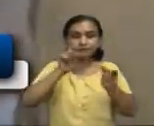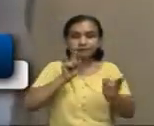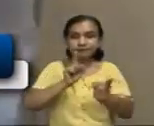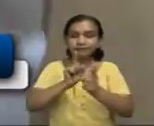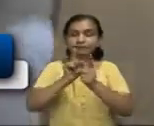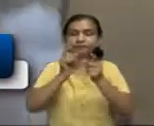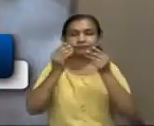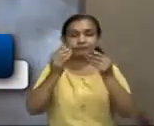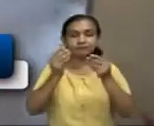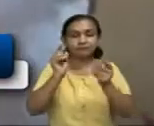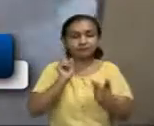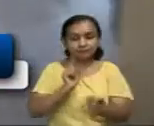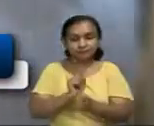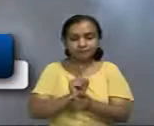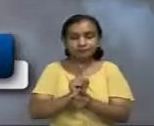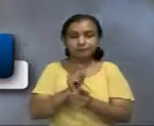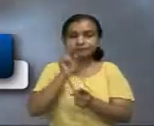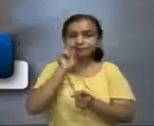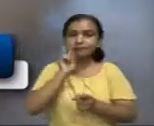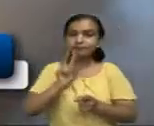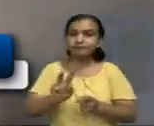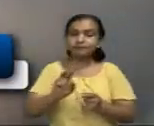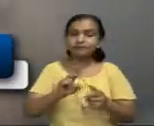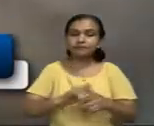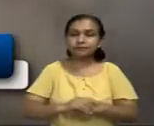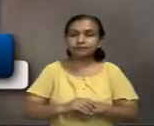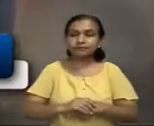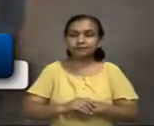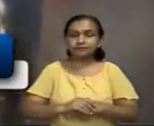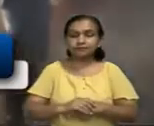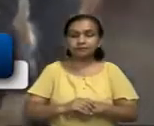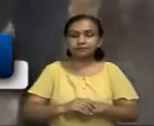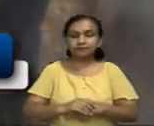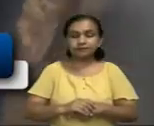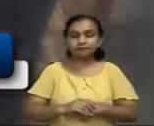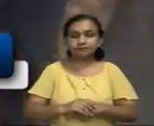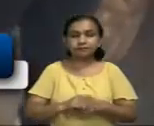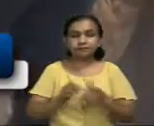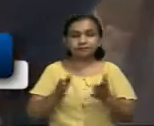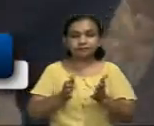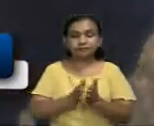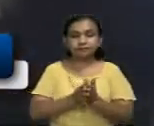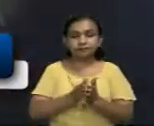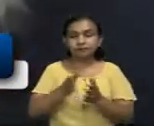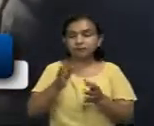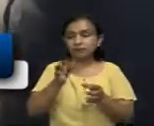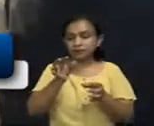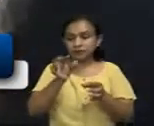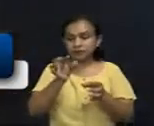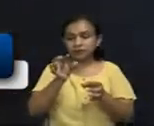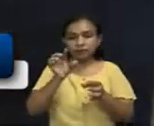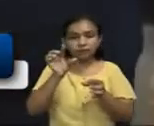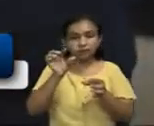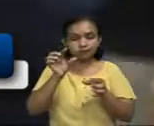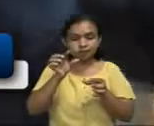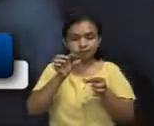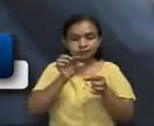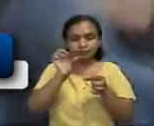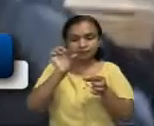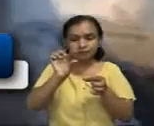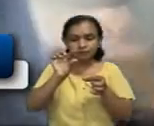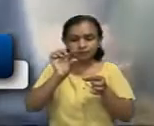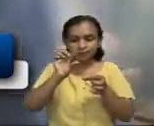criadero es, si has visto en las que son de bebida energizante, Tiene un taponcito plástico como de